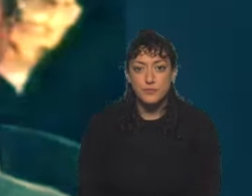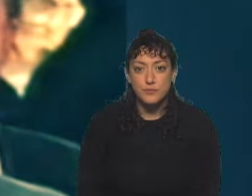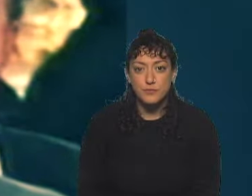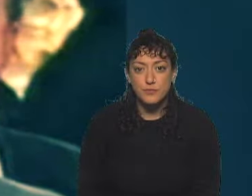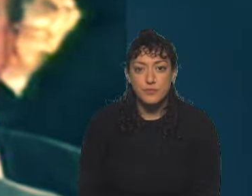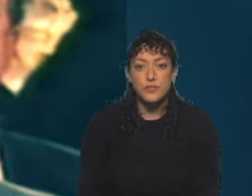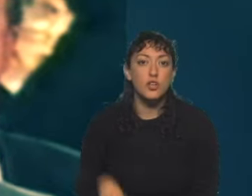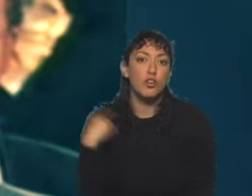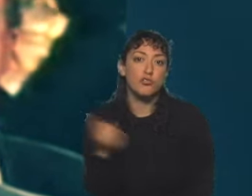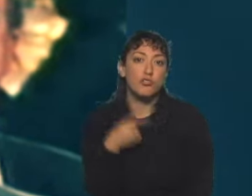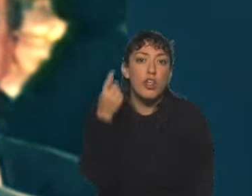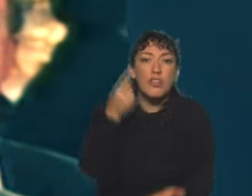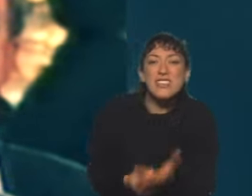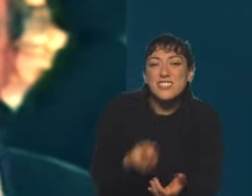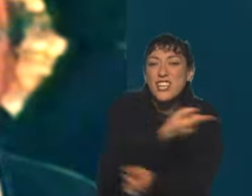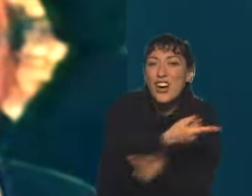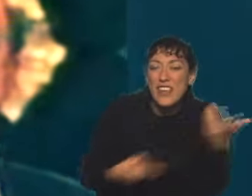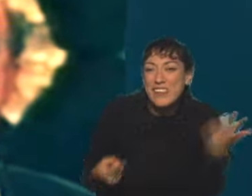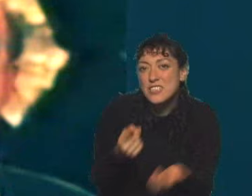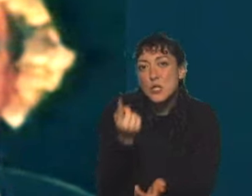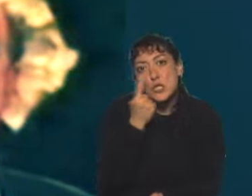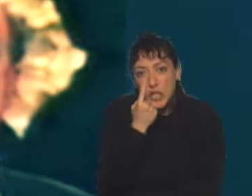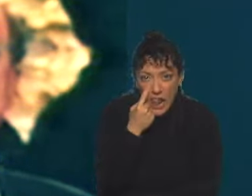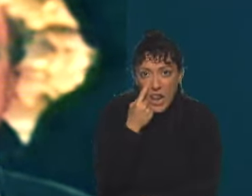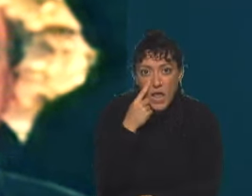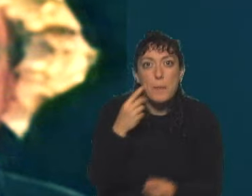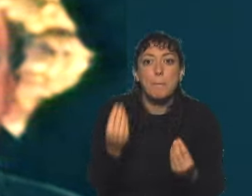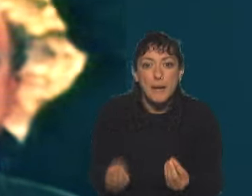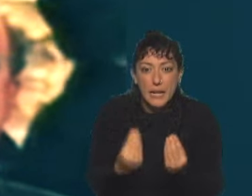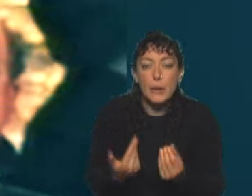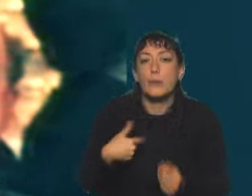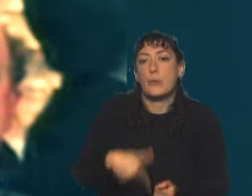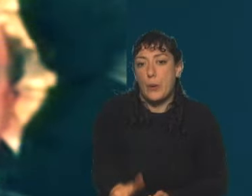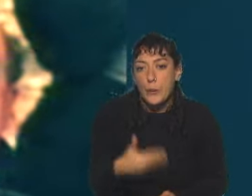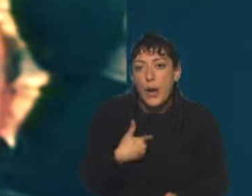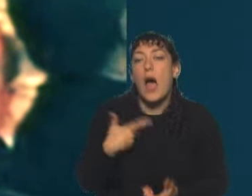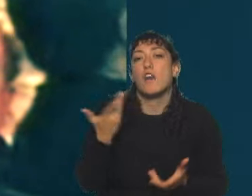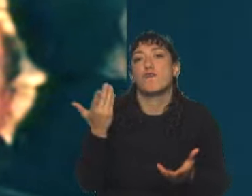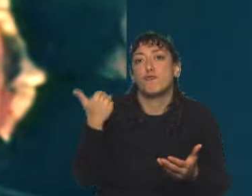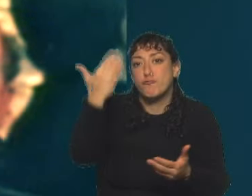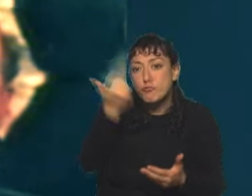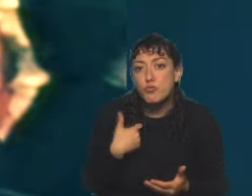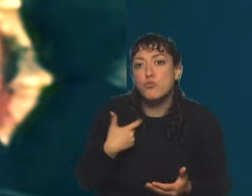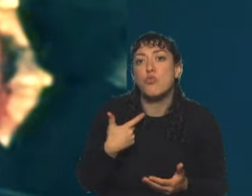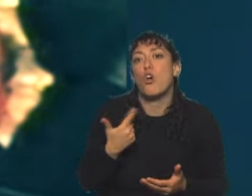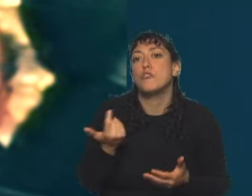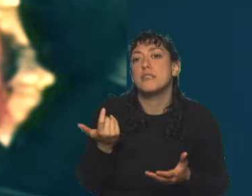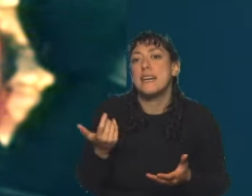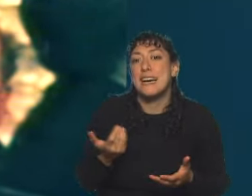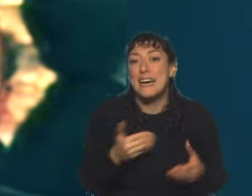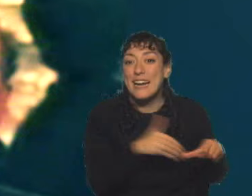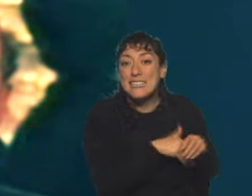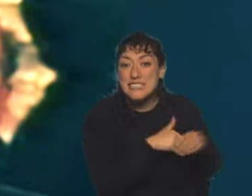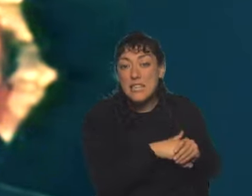Hemos tomado las decisiones institucionales que nos permitirán destinar nuestras reservas de